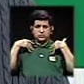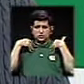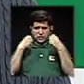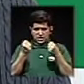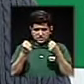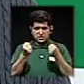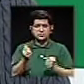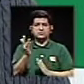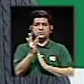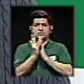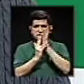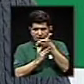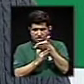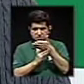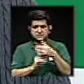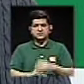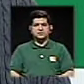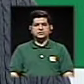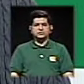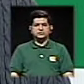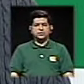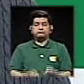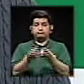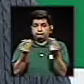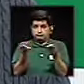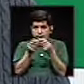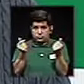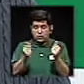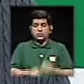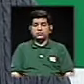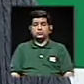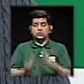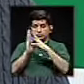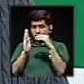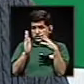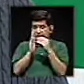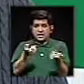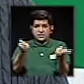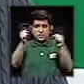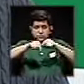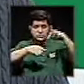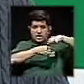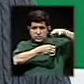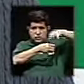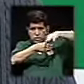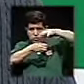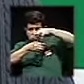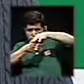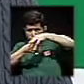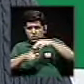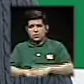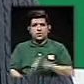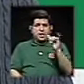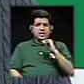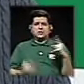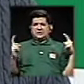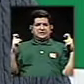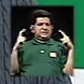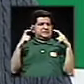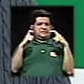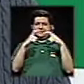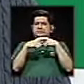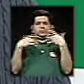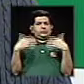y de acceso a productos genéricos también en el caso de la agricultura se está complicando